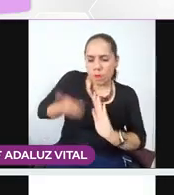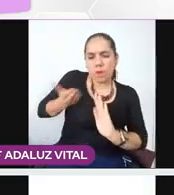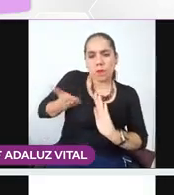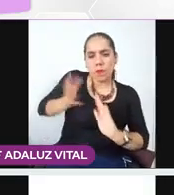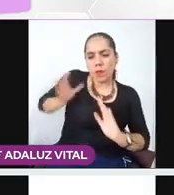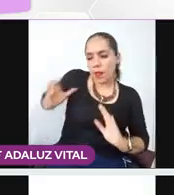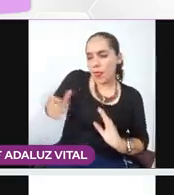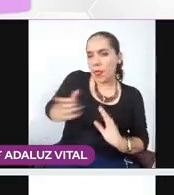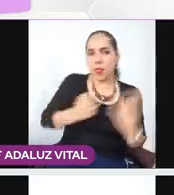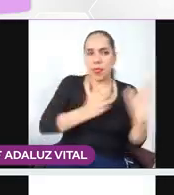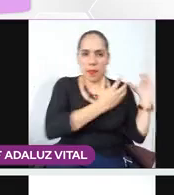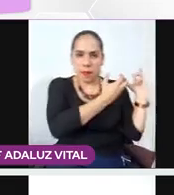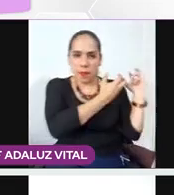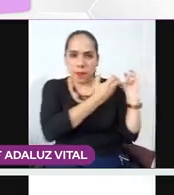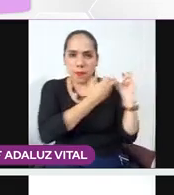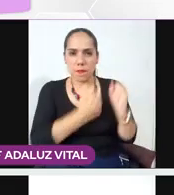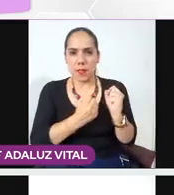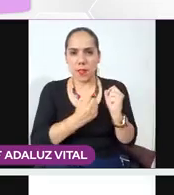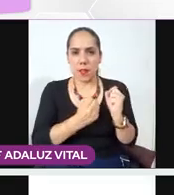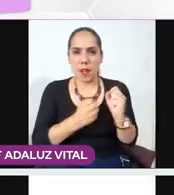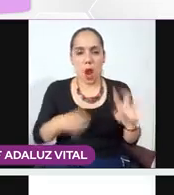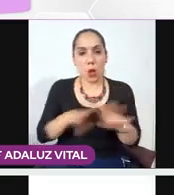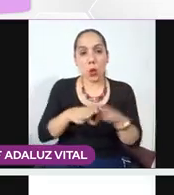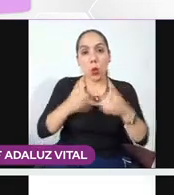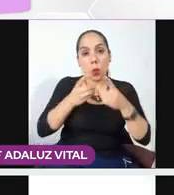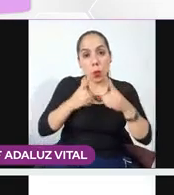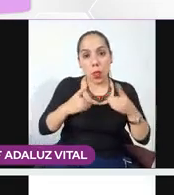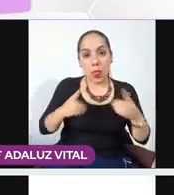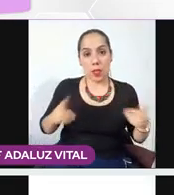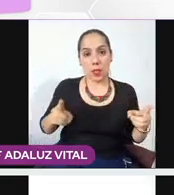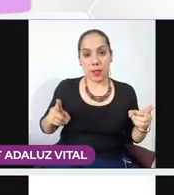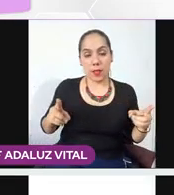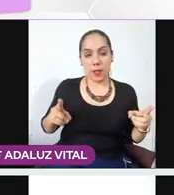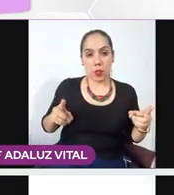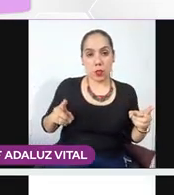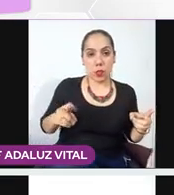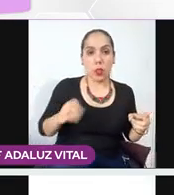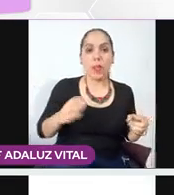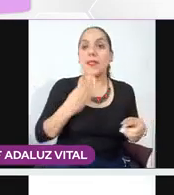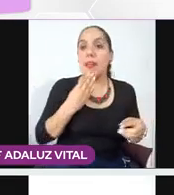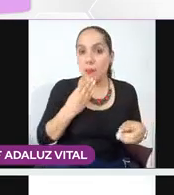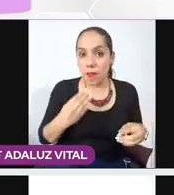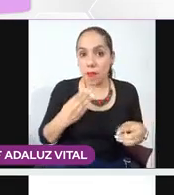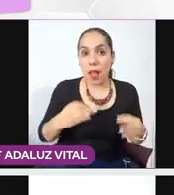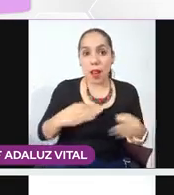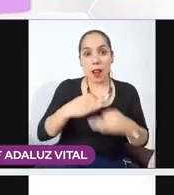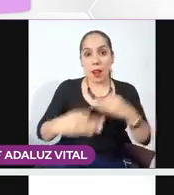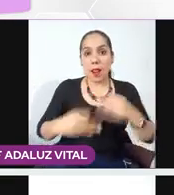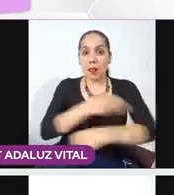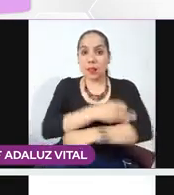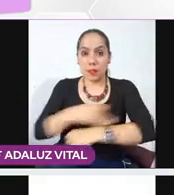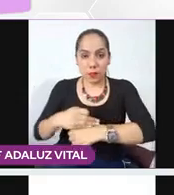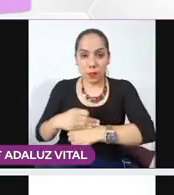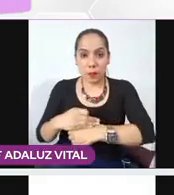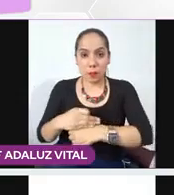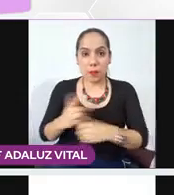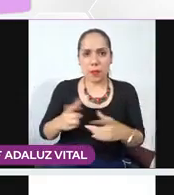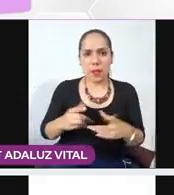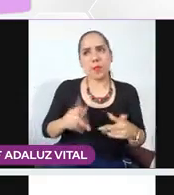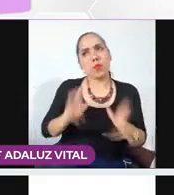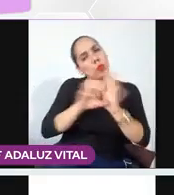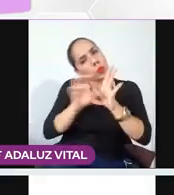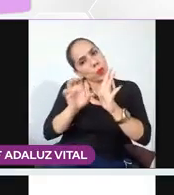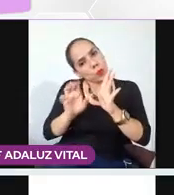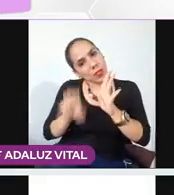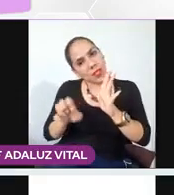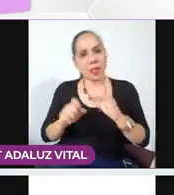estructura para mi desarrollo, ¿no? Entonces, es ahí la bondad de las familias, porque si hablamos, por ejemplo, si vivimos